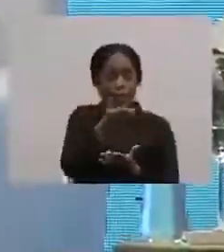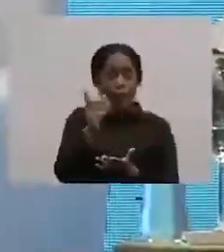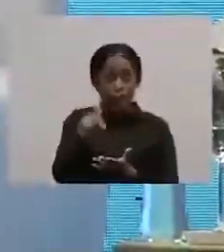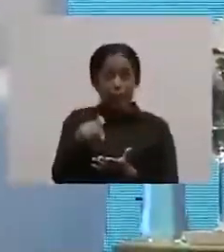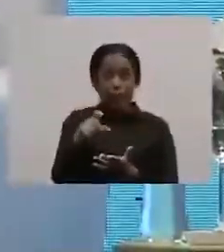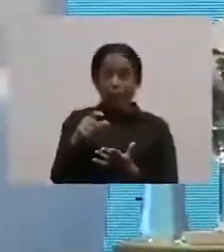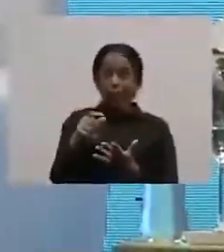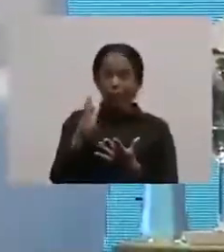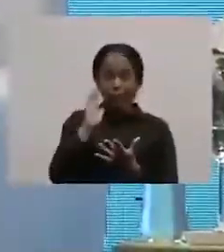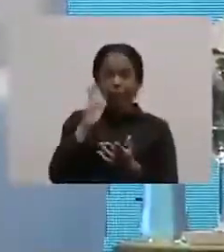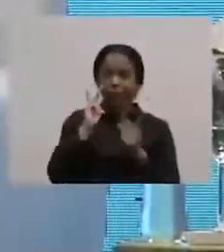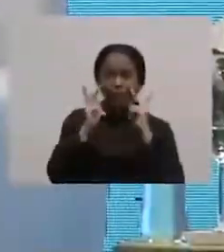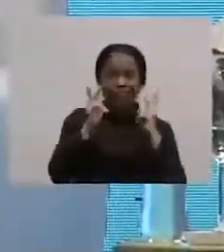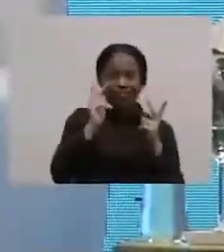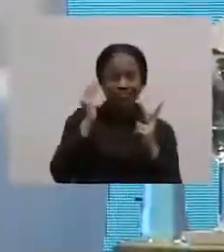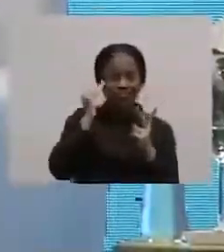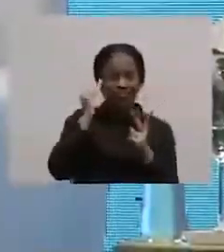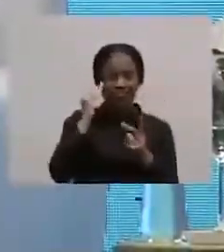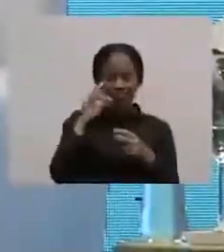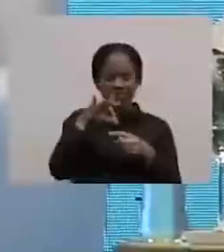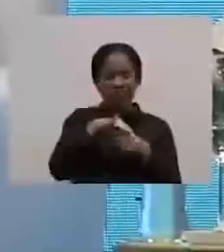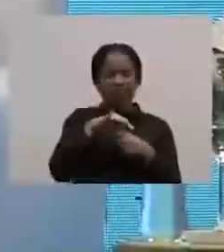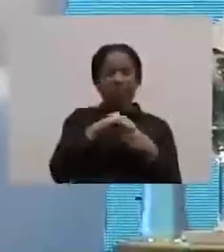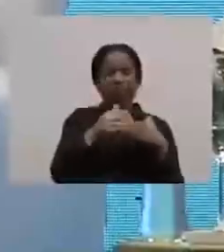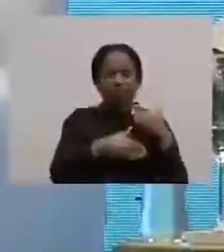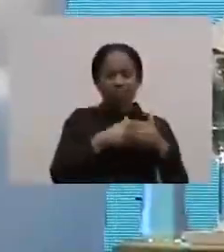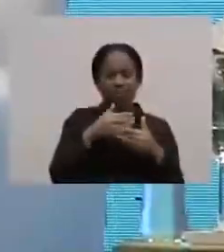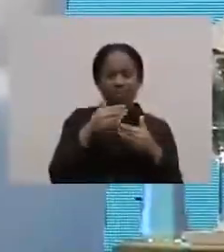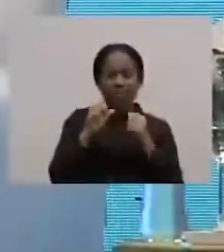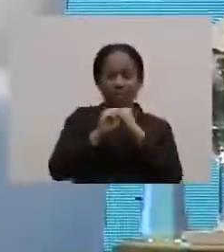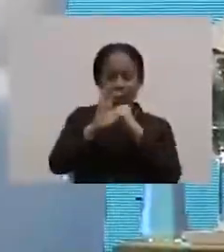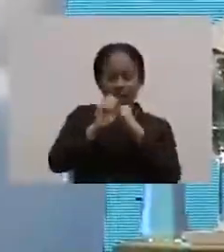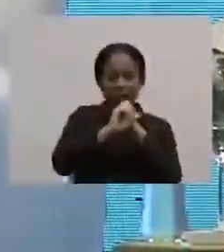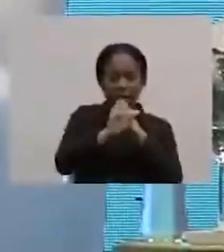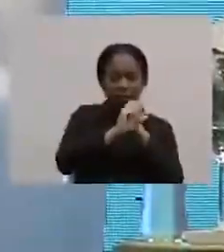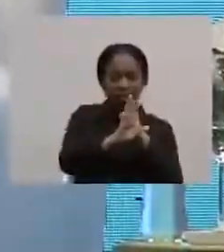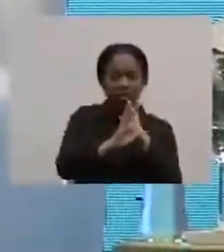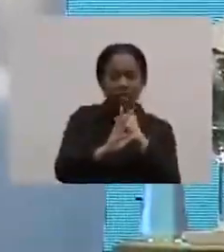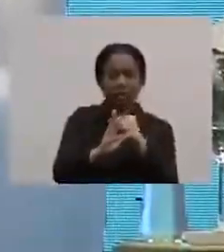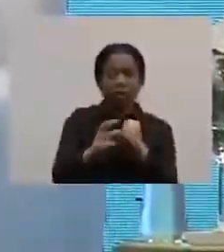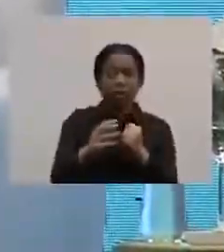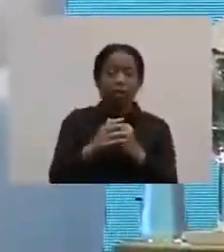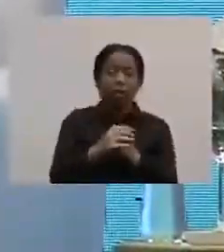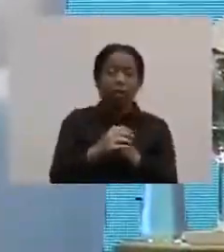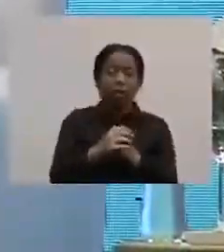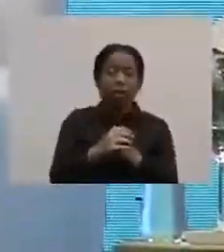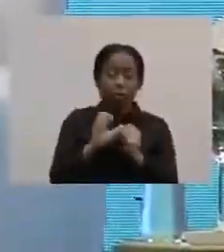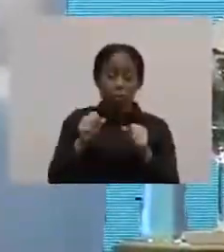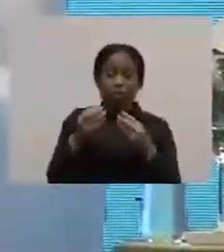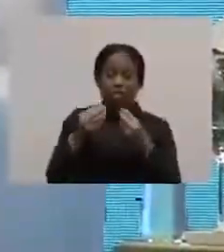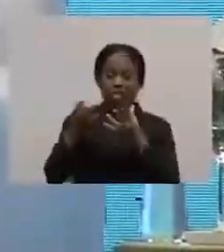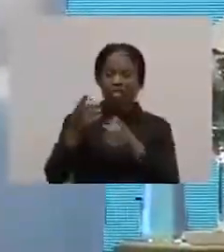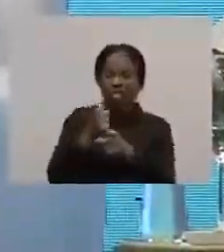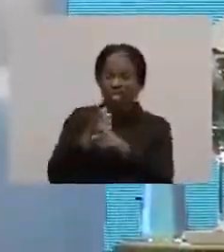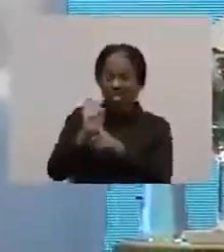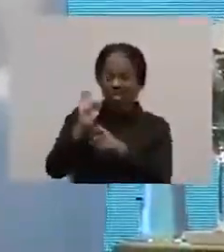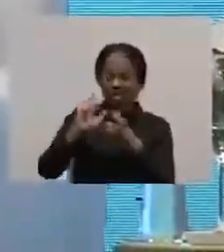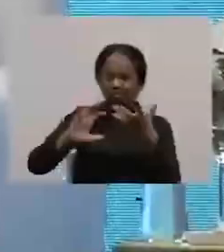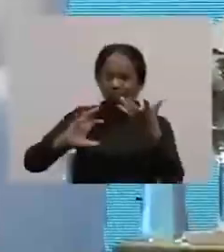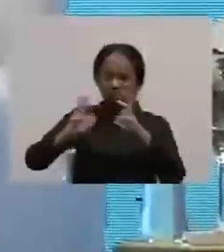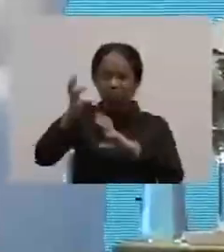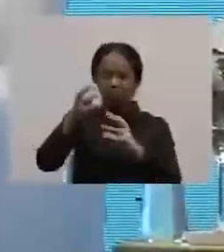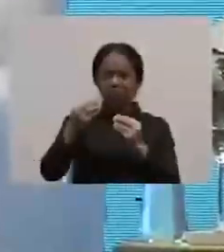una campaña electoral, puede haber el propósito deliberado de hacer daño a alguien, haciendo correr una